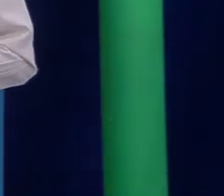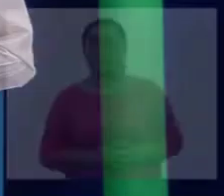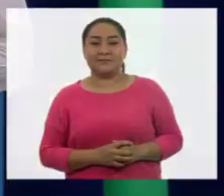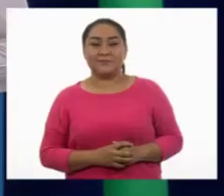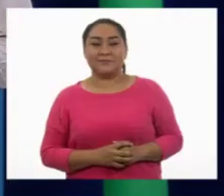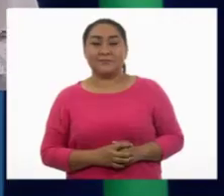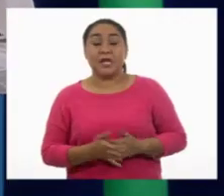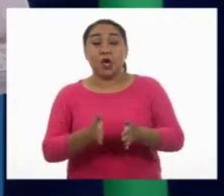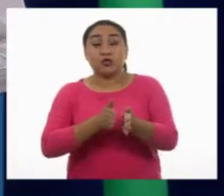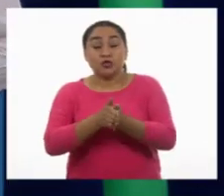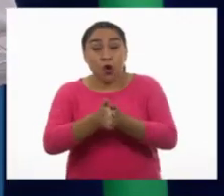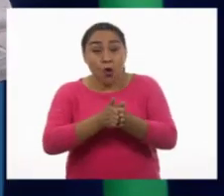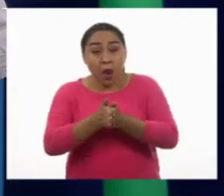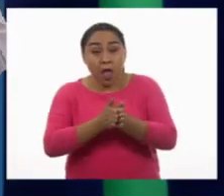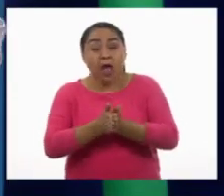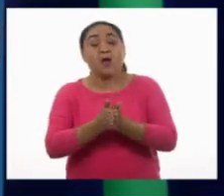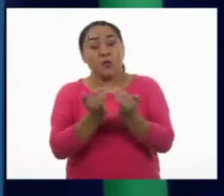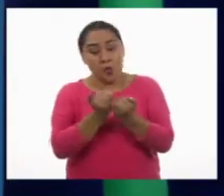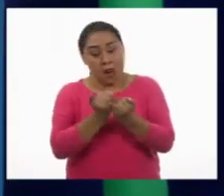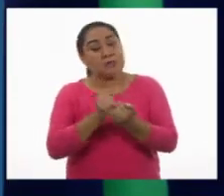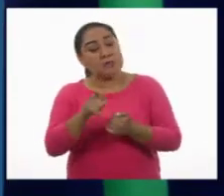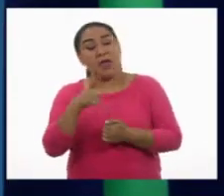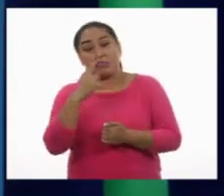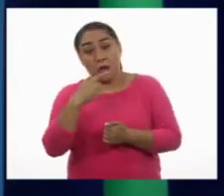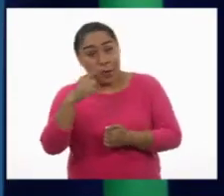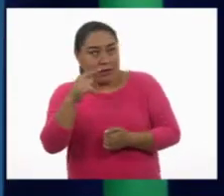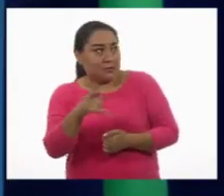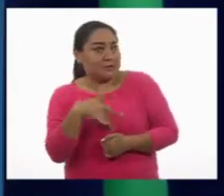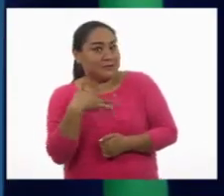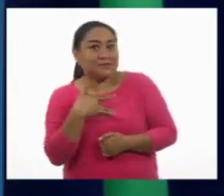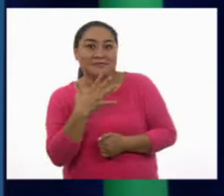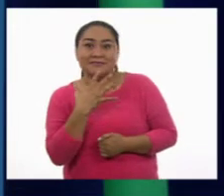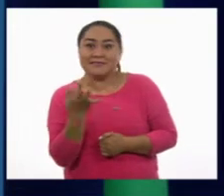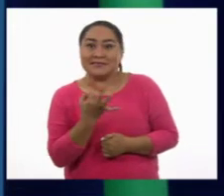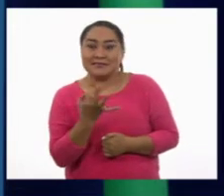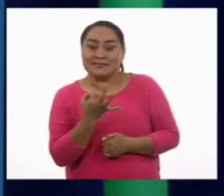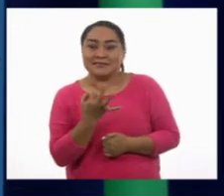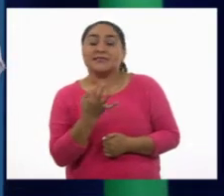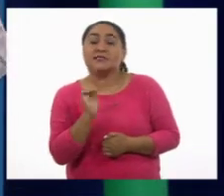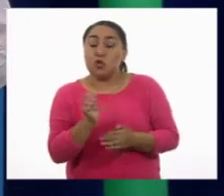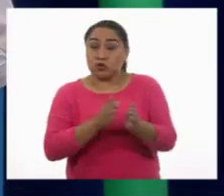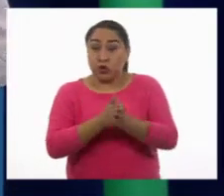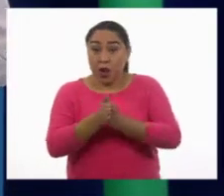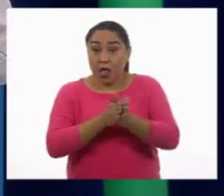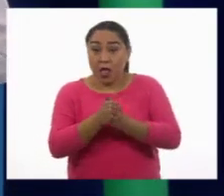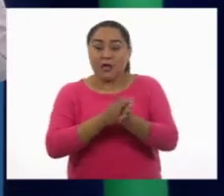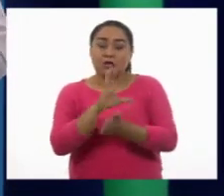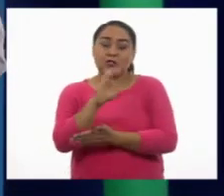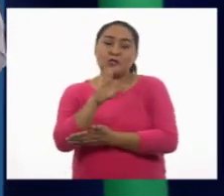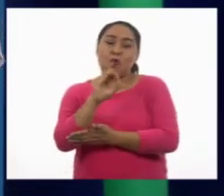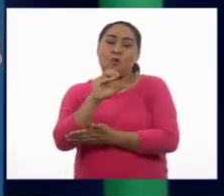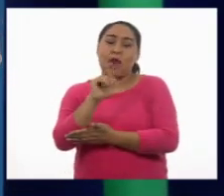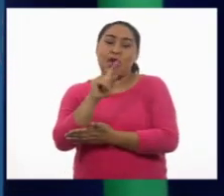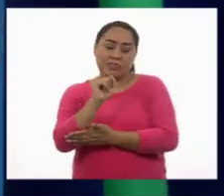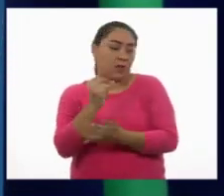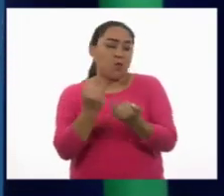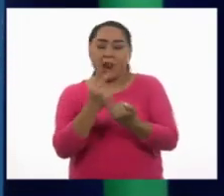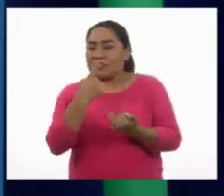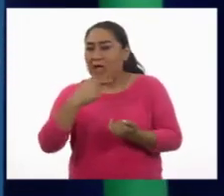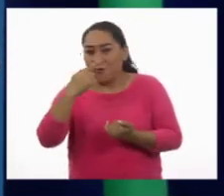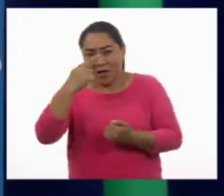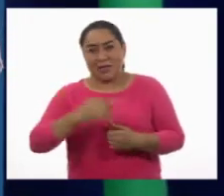náhuatl, chocolal, es delicioso, ¿verdad? Chocolate de náhuatl, chocolal, un cahuelic,